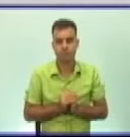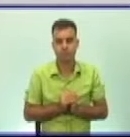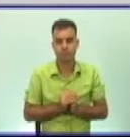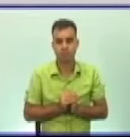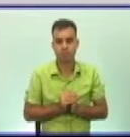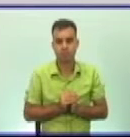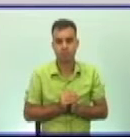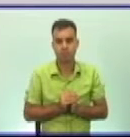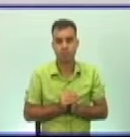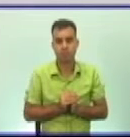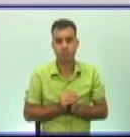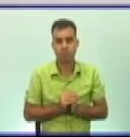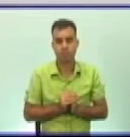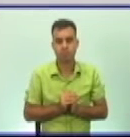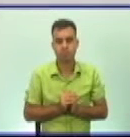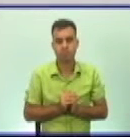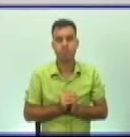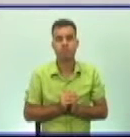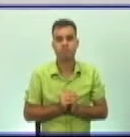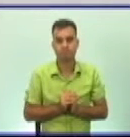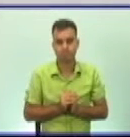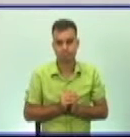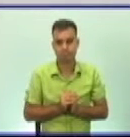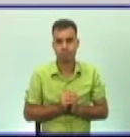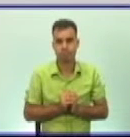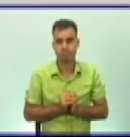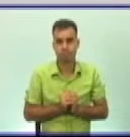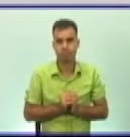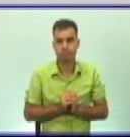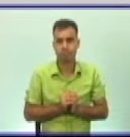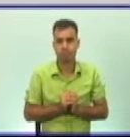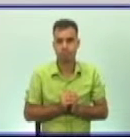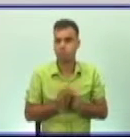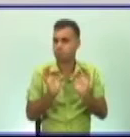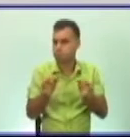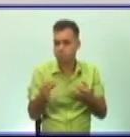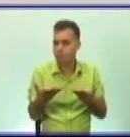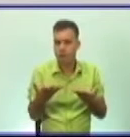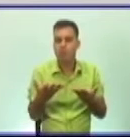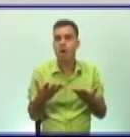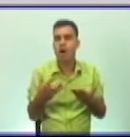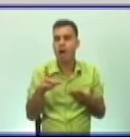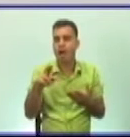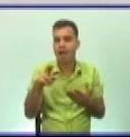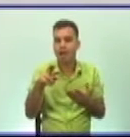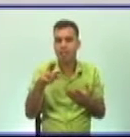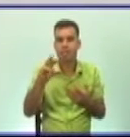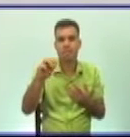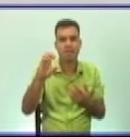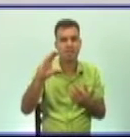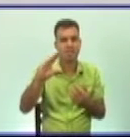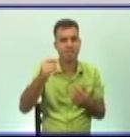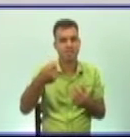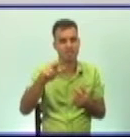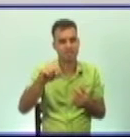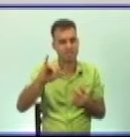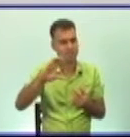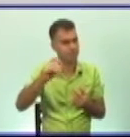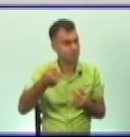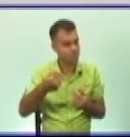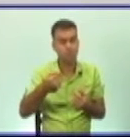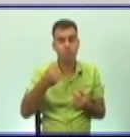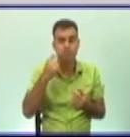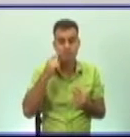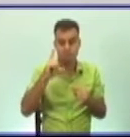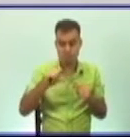entonces el valor de la amplitud es pequeña. Es similar a cuando hablamos la resonancia mecánica, que en la resonancia mecánica, mientras menor